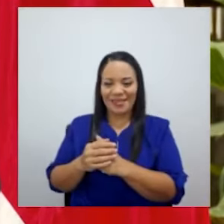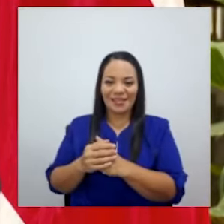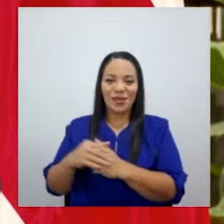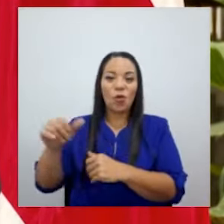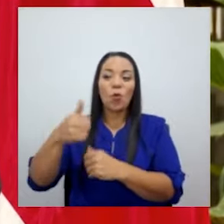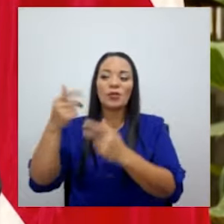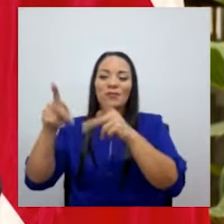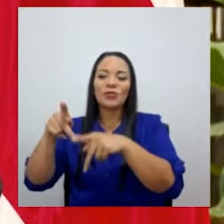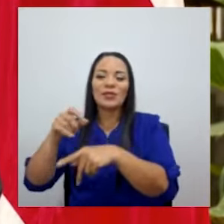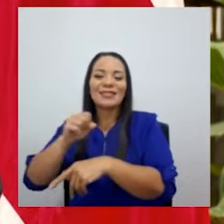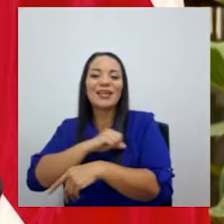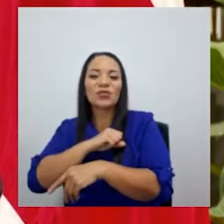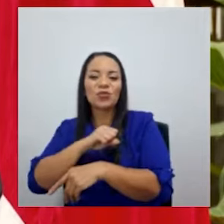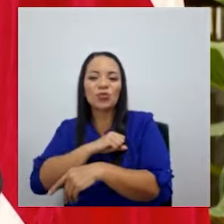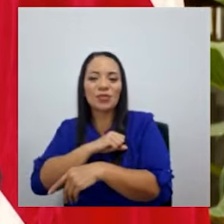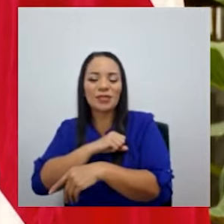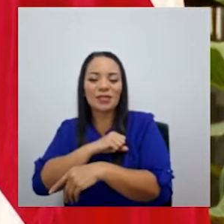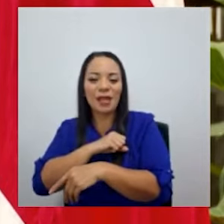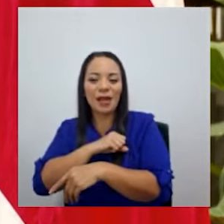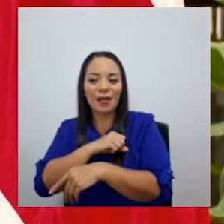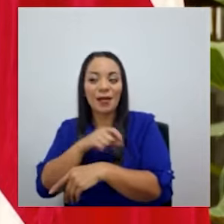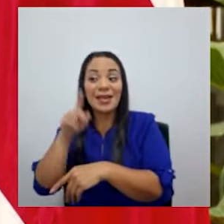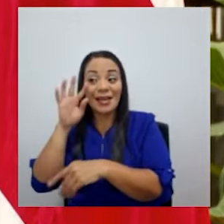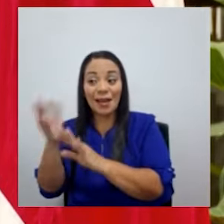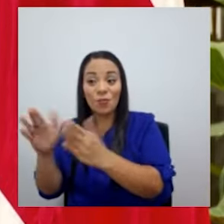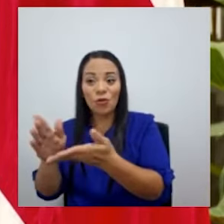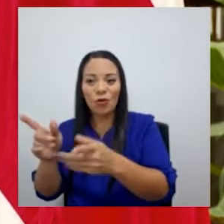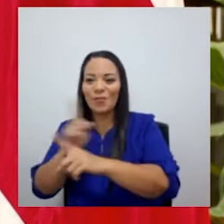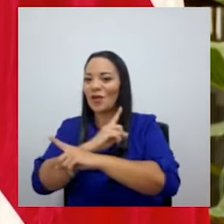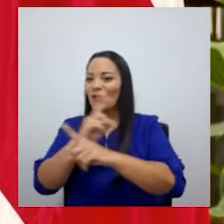que esté vivito y cazando.